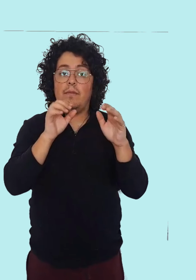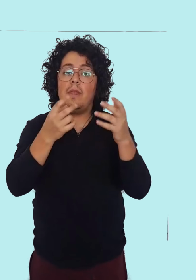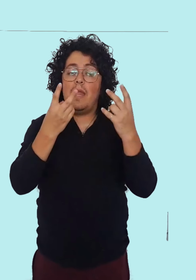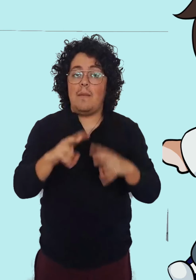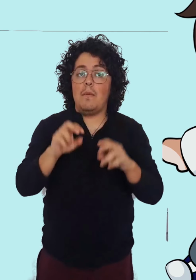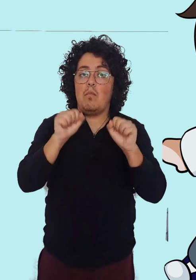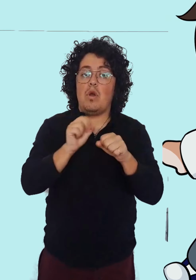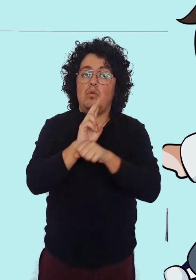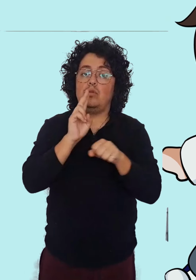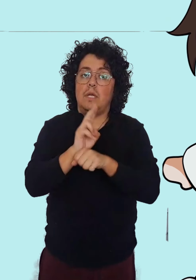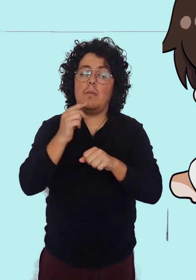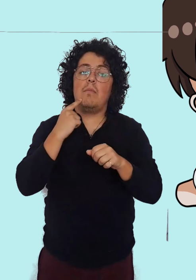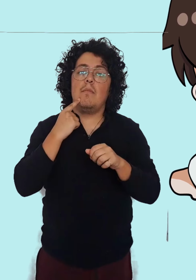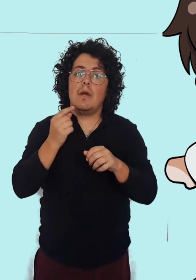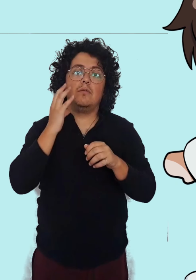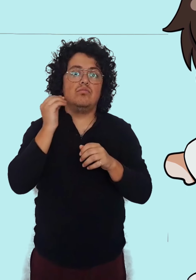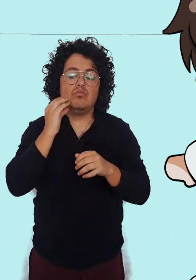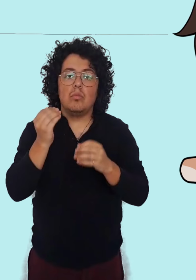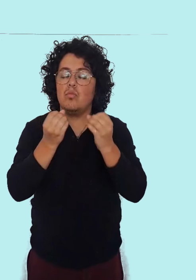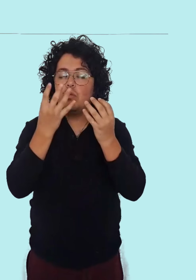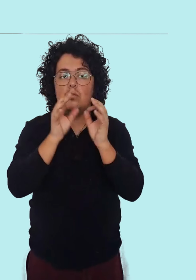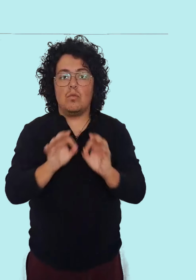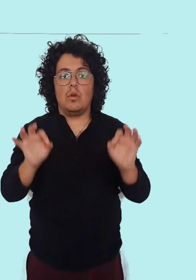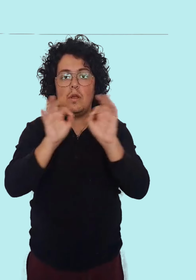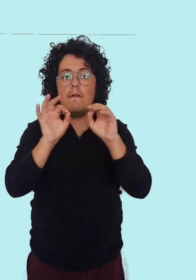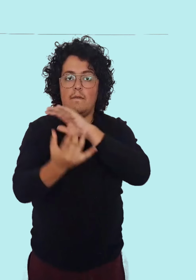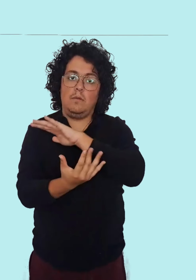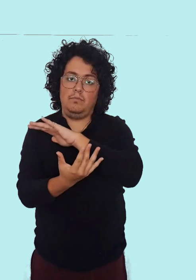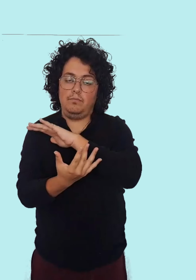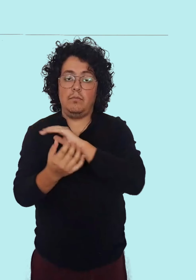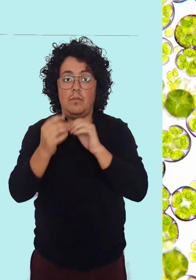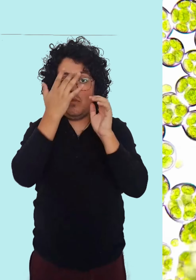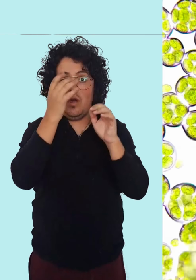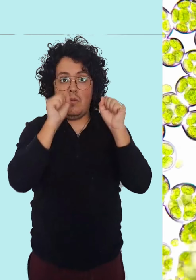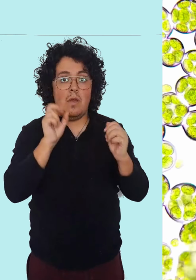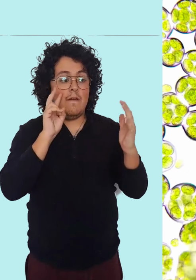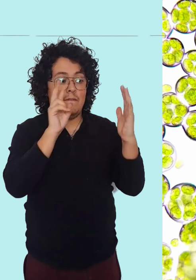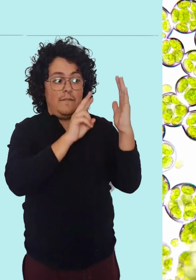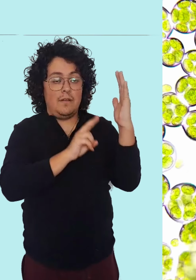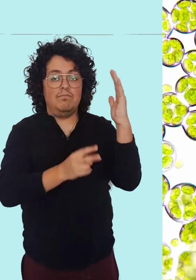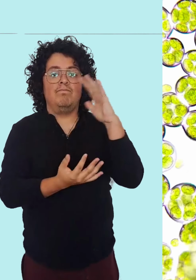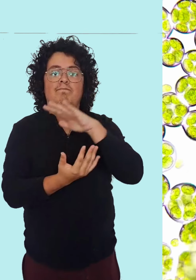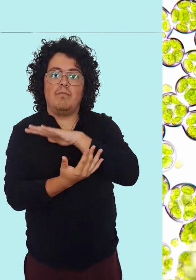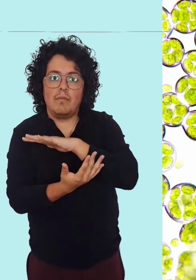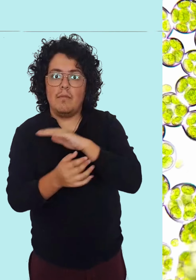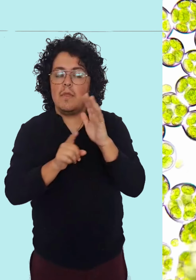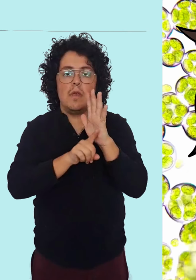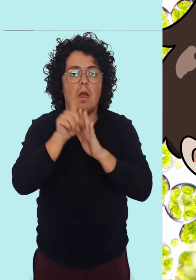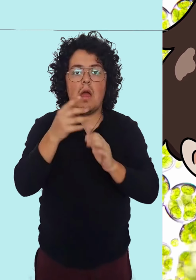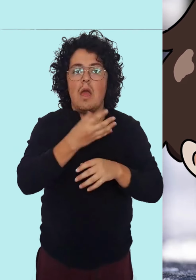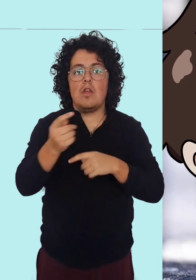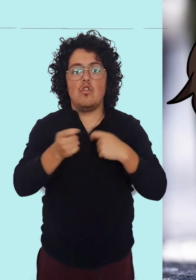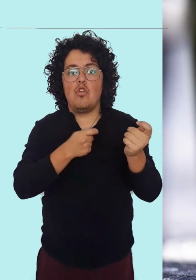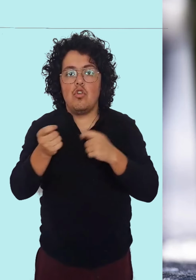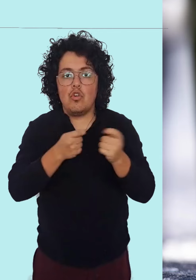reductoras de sulfato. La columna de Winogradsky es una herramienta experimental muy valiosa en ficología, ya que permite observar